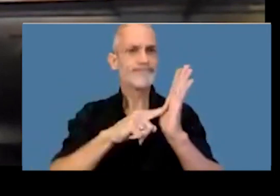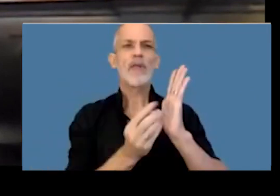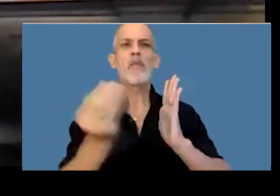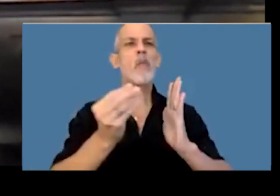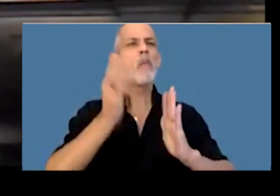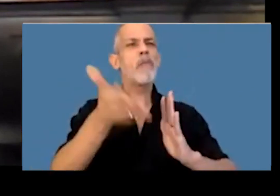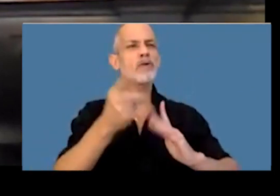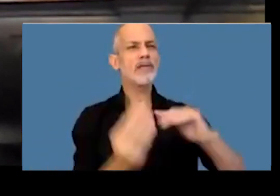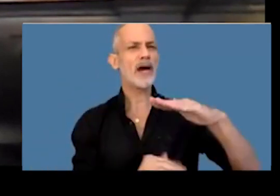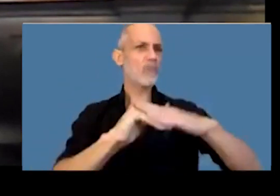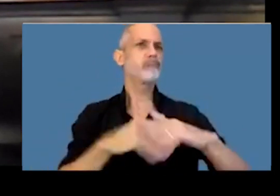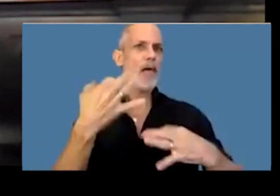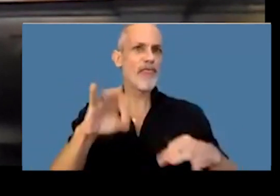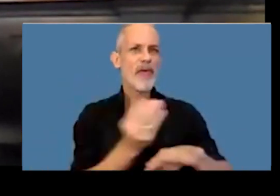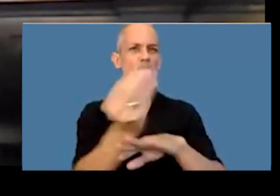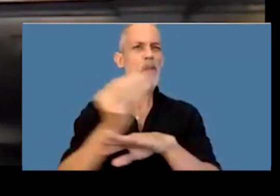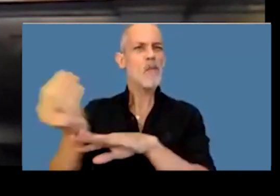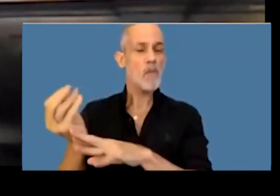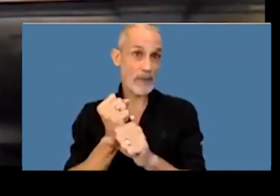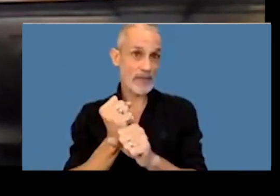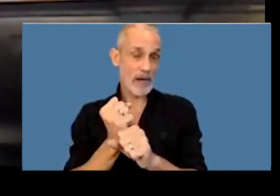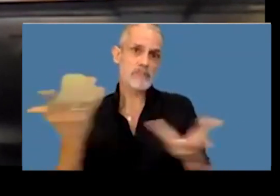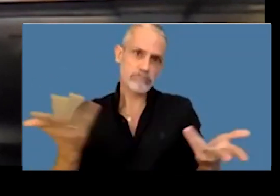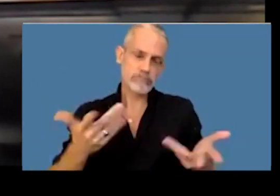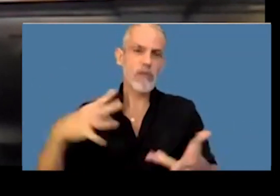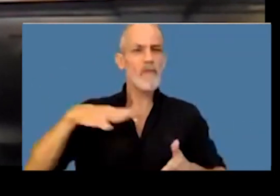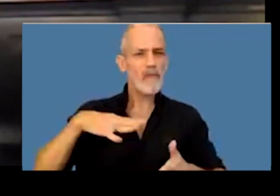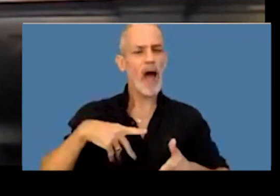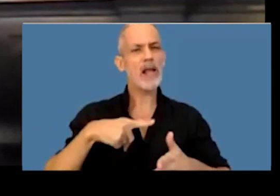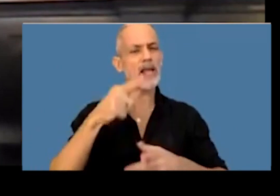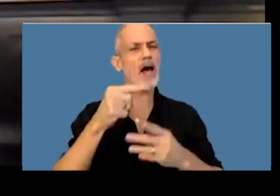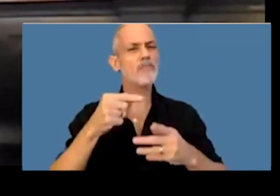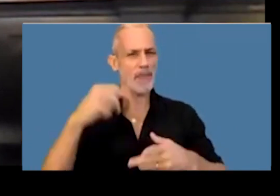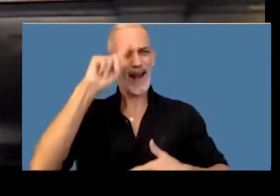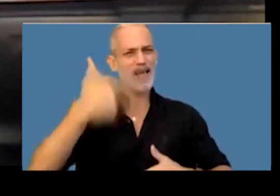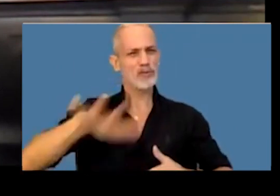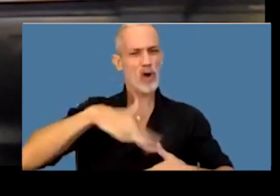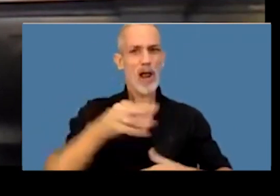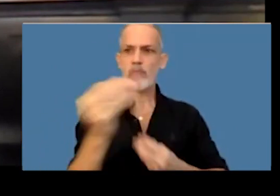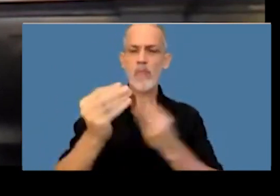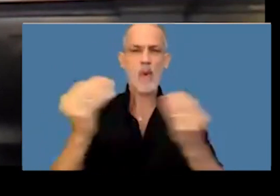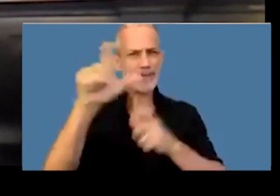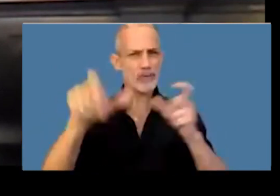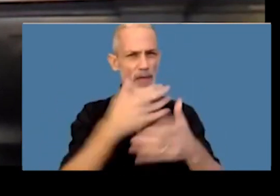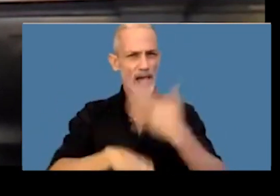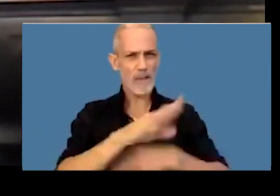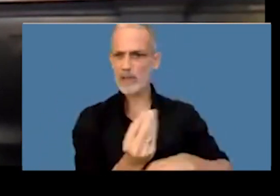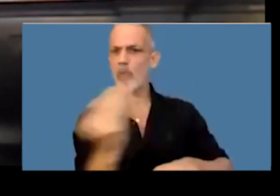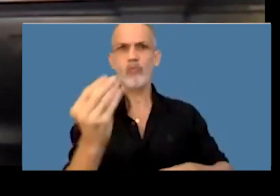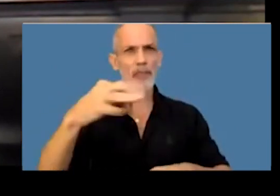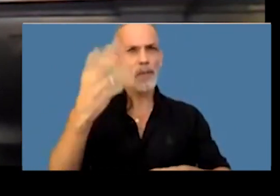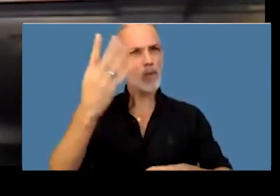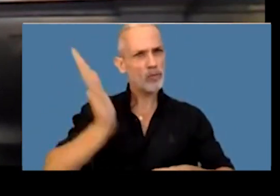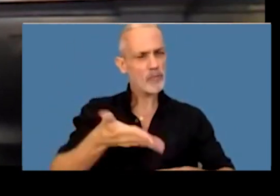es una deuda histórica del Estado Nacional con las personas con discapacidad. Es una deuda que nosotros queremos comenzar a